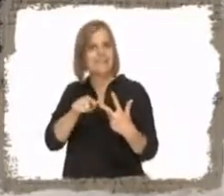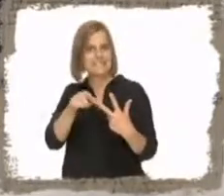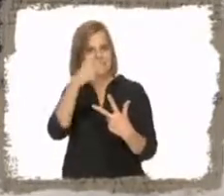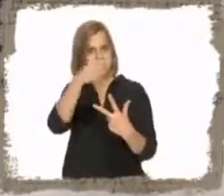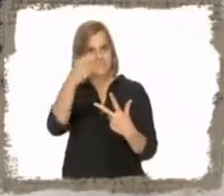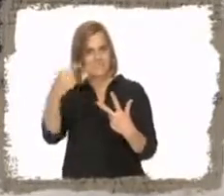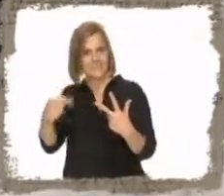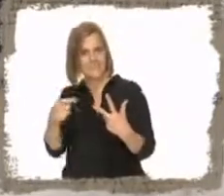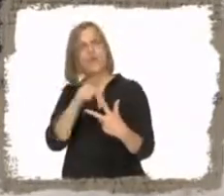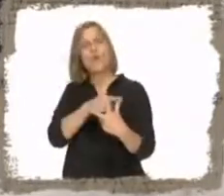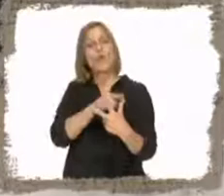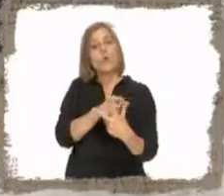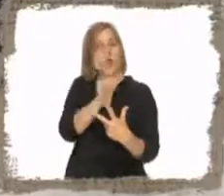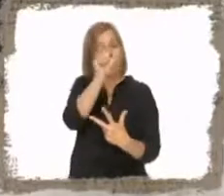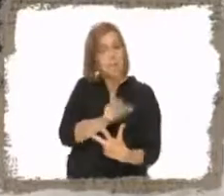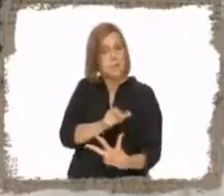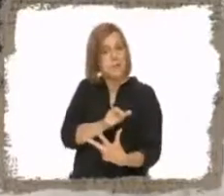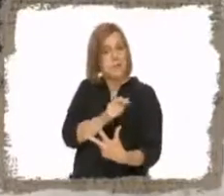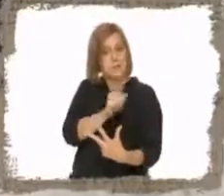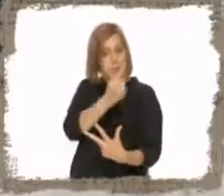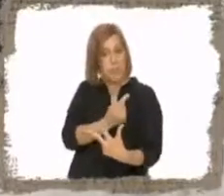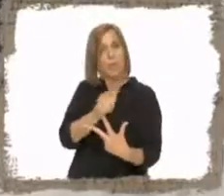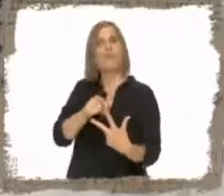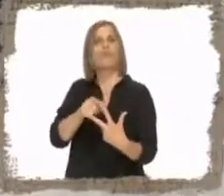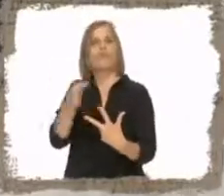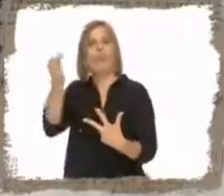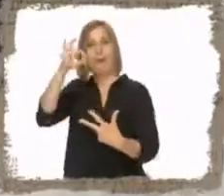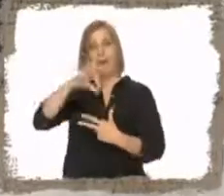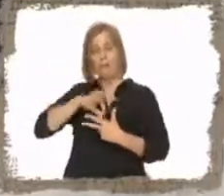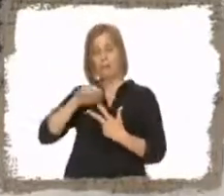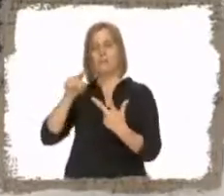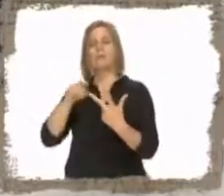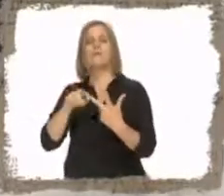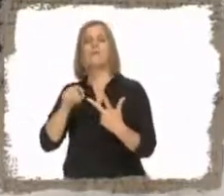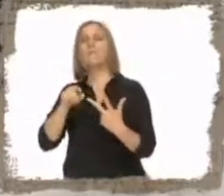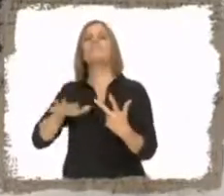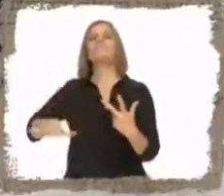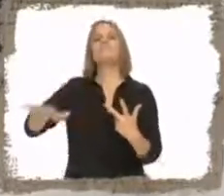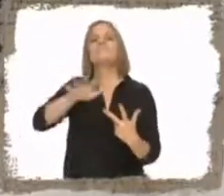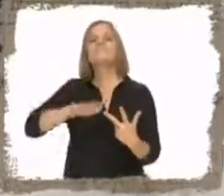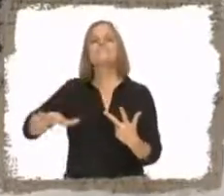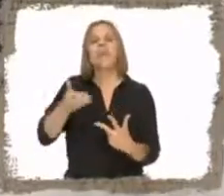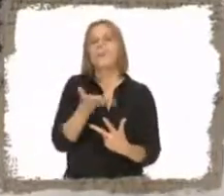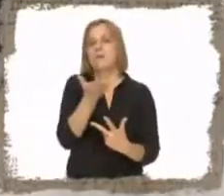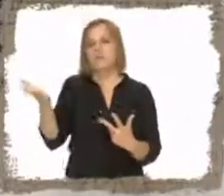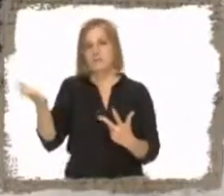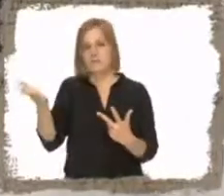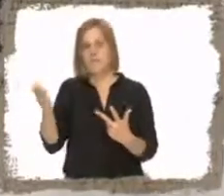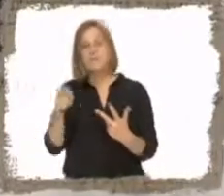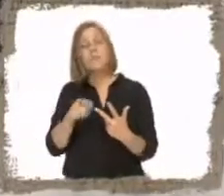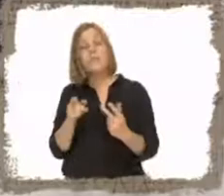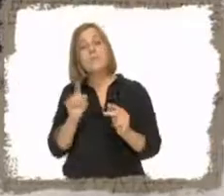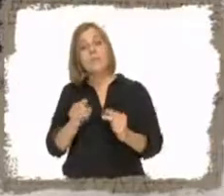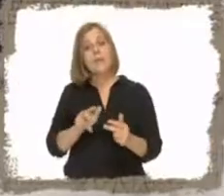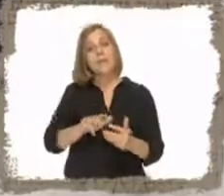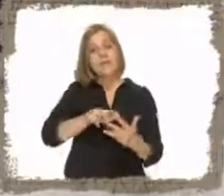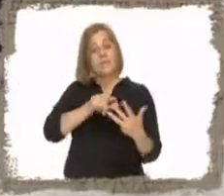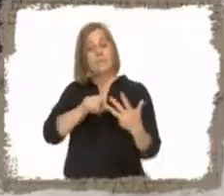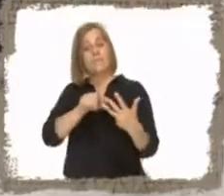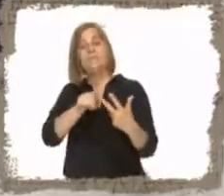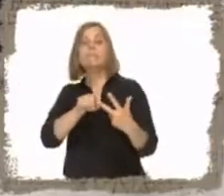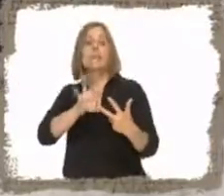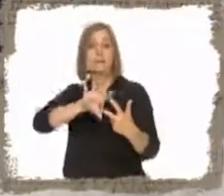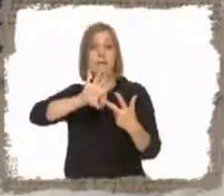tres variables, una a nivel más individuo, a nivel patógeno y a nivel ecosistema donde se da esa relación. Y después,